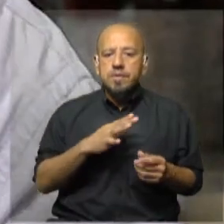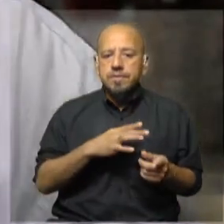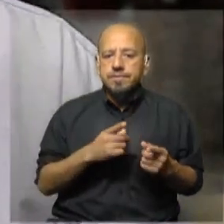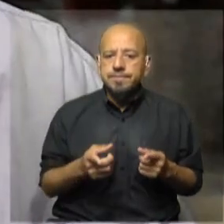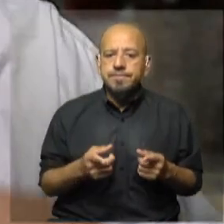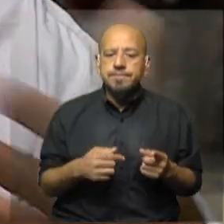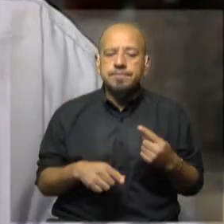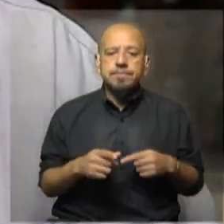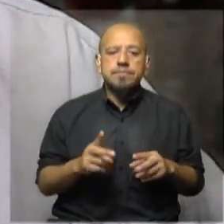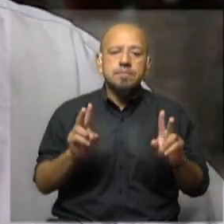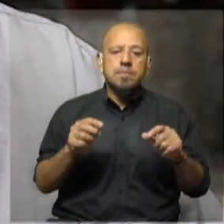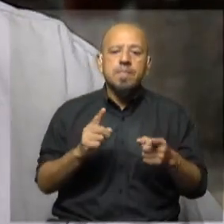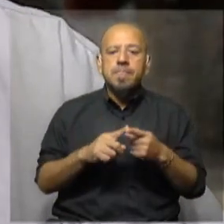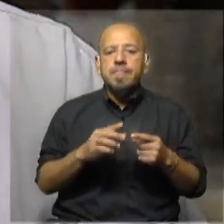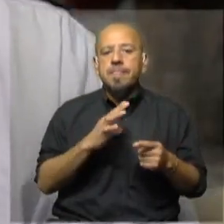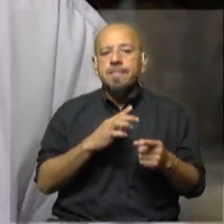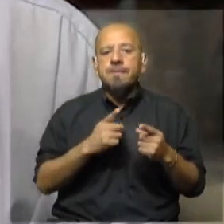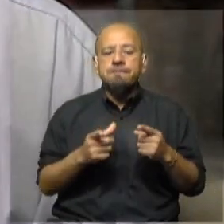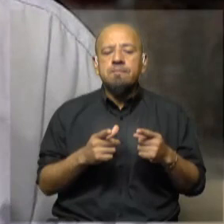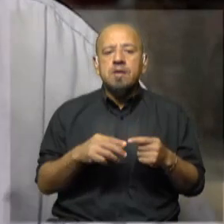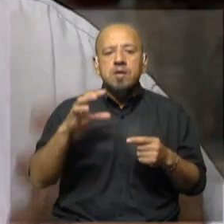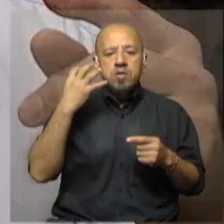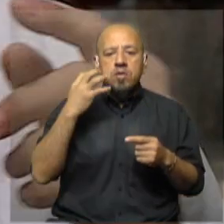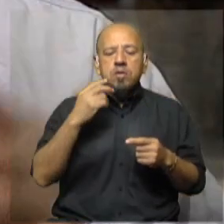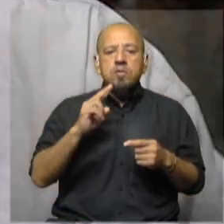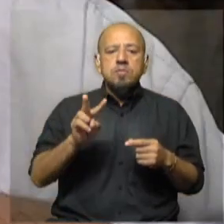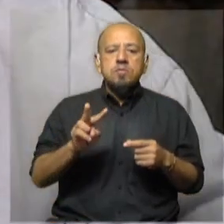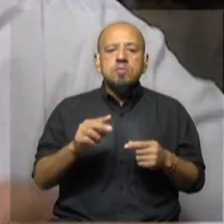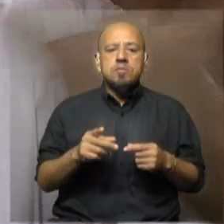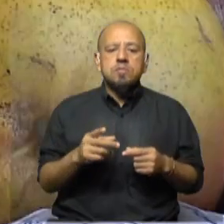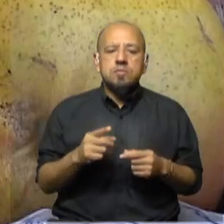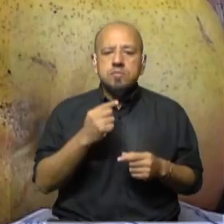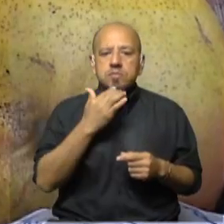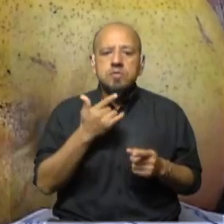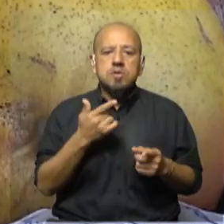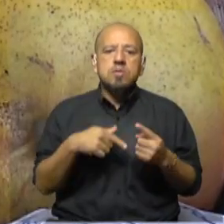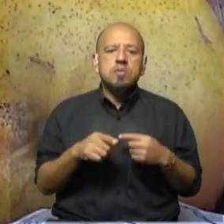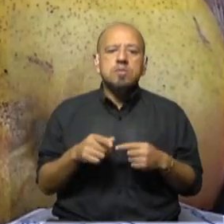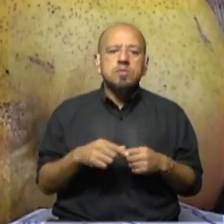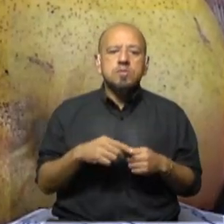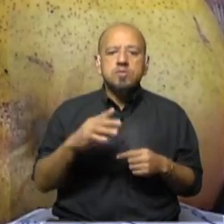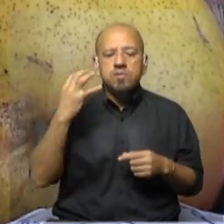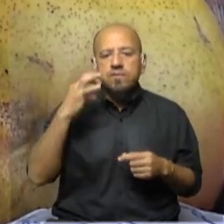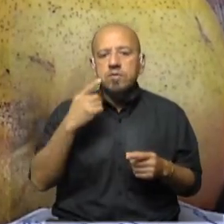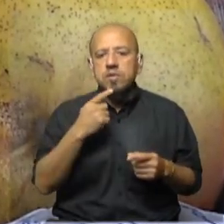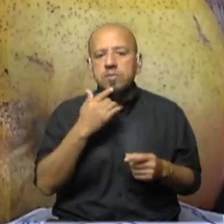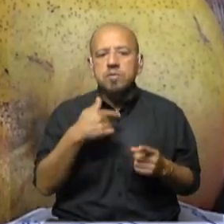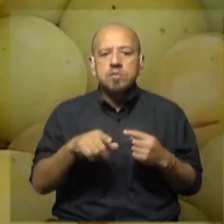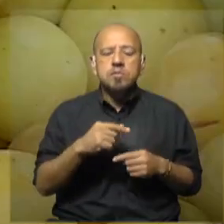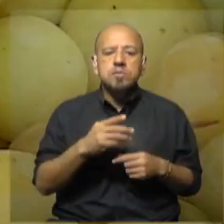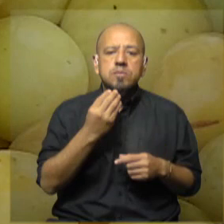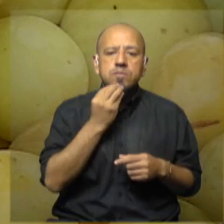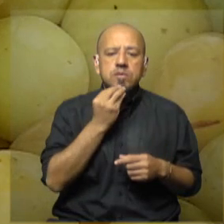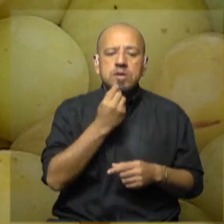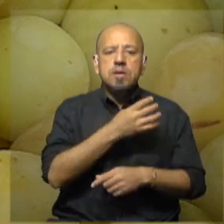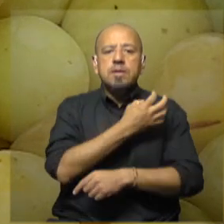finalizando su ciclo de cultivo, que están los frutos que están en formación, el caso de, dentro de lo que es fruta de hoja caduca, por ejemplo, manzana y pera,